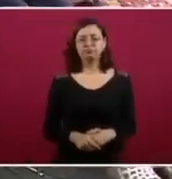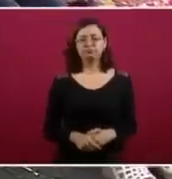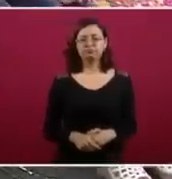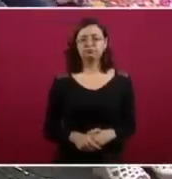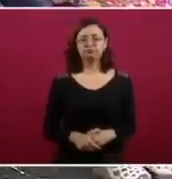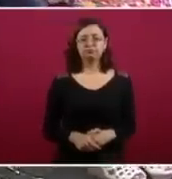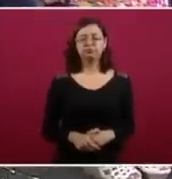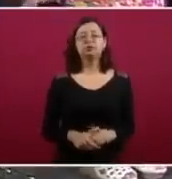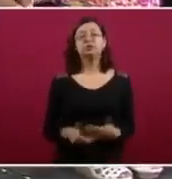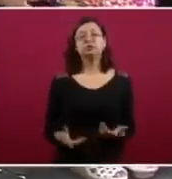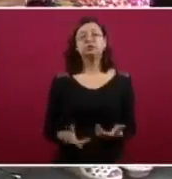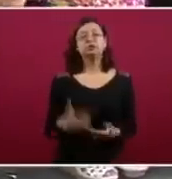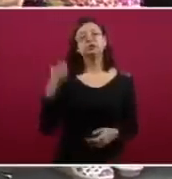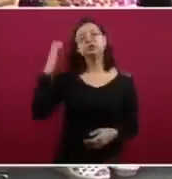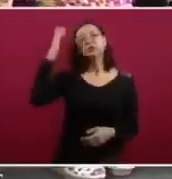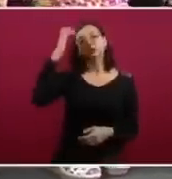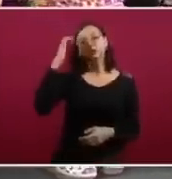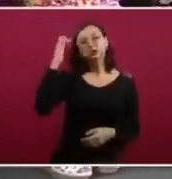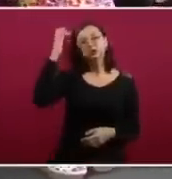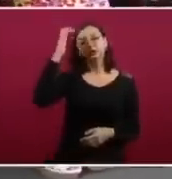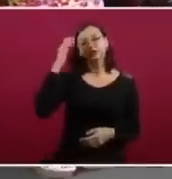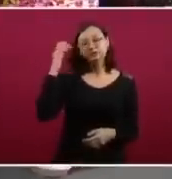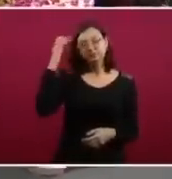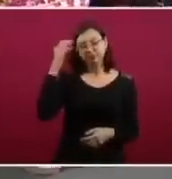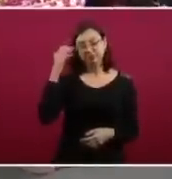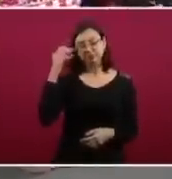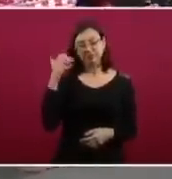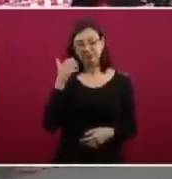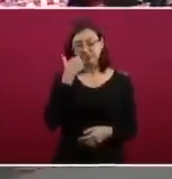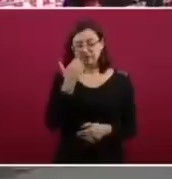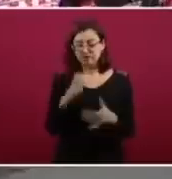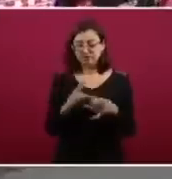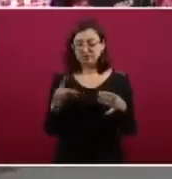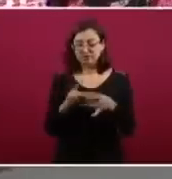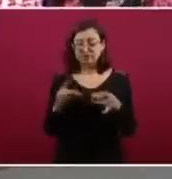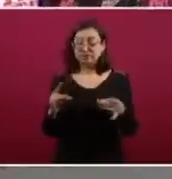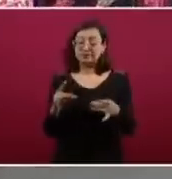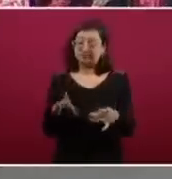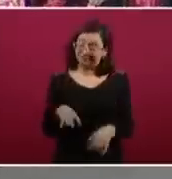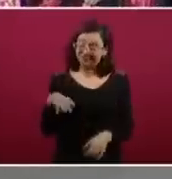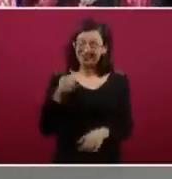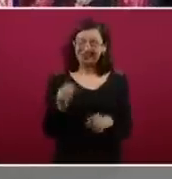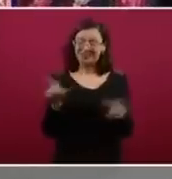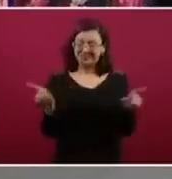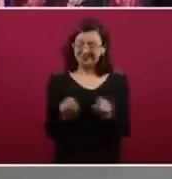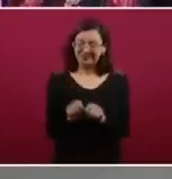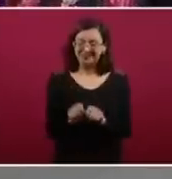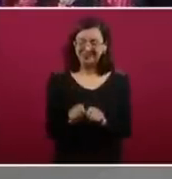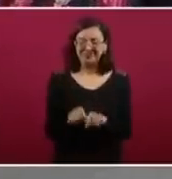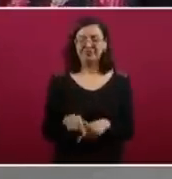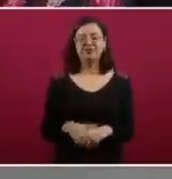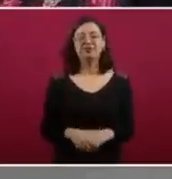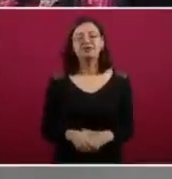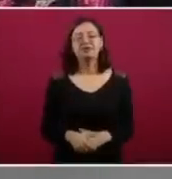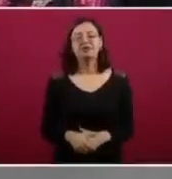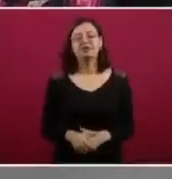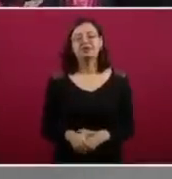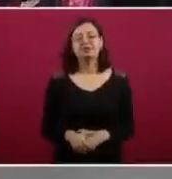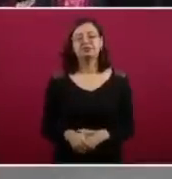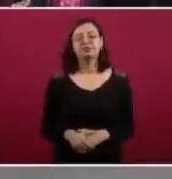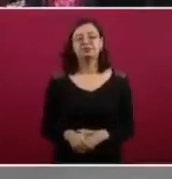Una reflexión que trataré que sea breve. Pienso que